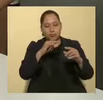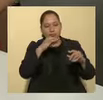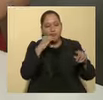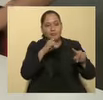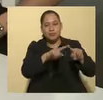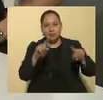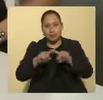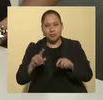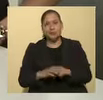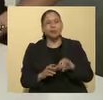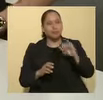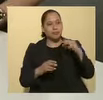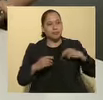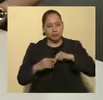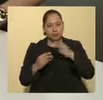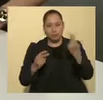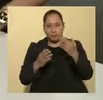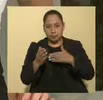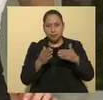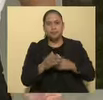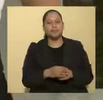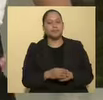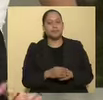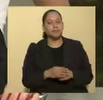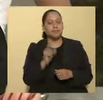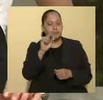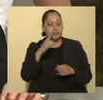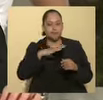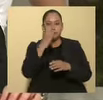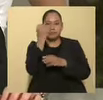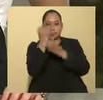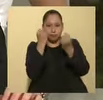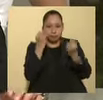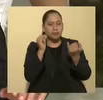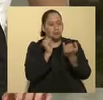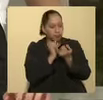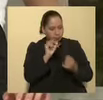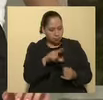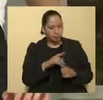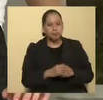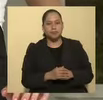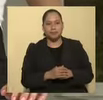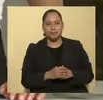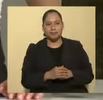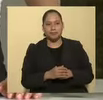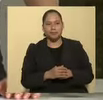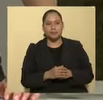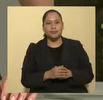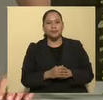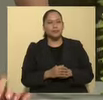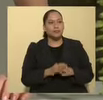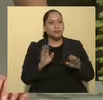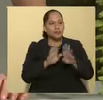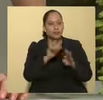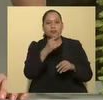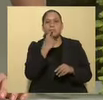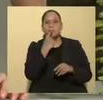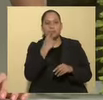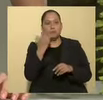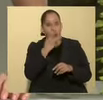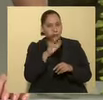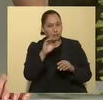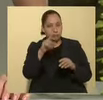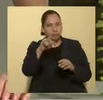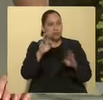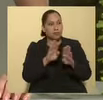¿no? ¿No? Ah, ya hay que hacerlo. ¿Verdad? Sí. Hay que hacerlo. Buena idea. Idea, ¿eh? ¿Apio también se puede? Apio también. Eso. Le va a dar muchísimos sabores. Ahí sí